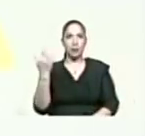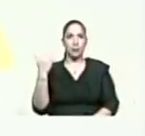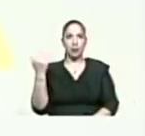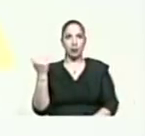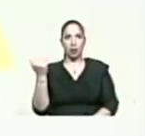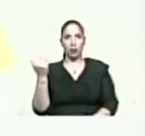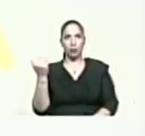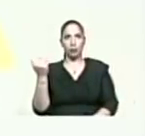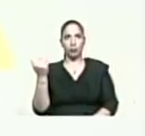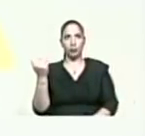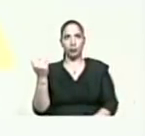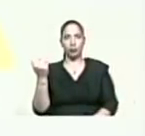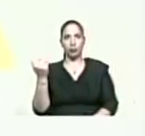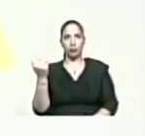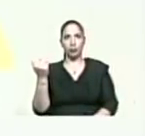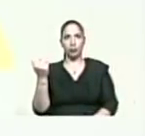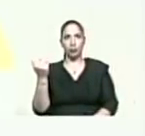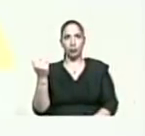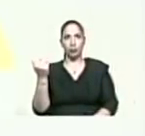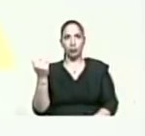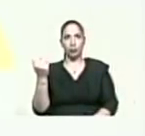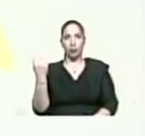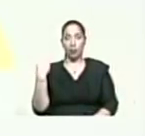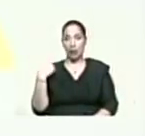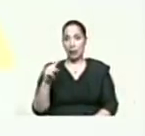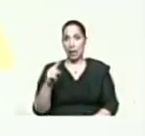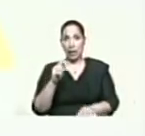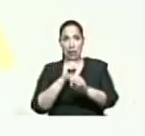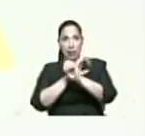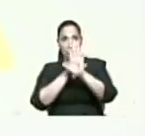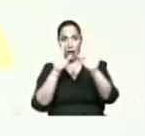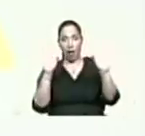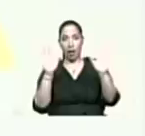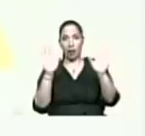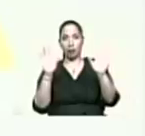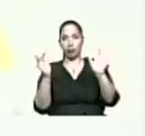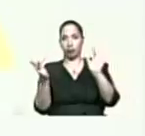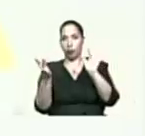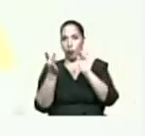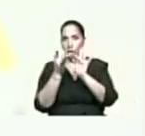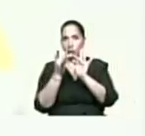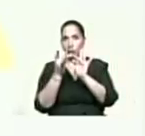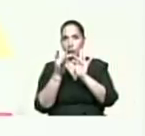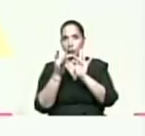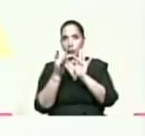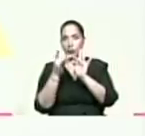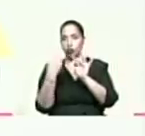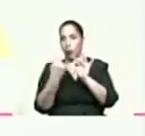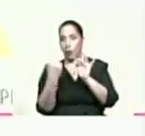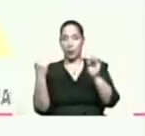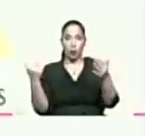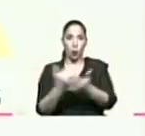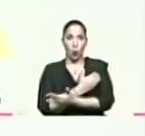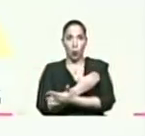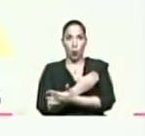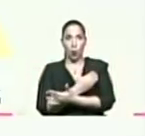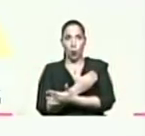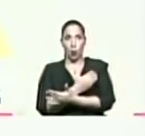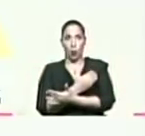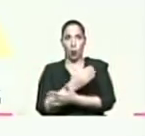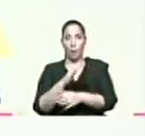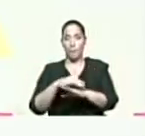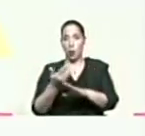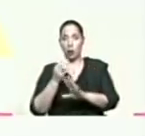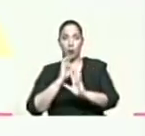que tiene una clara y directa relación, no solamente con los golpes de Estado, porque